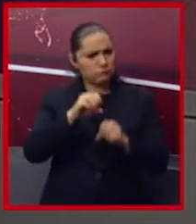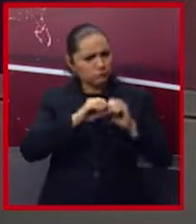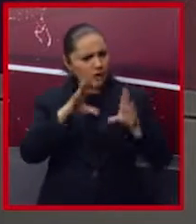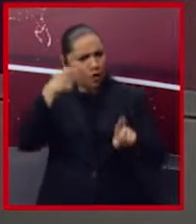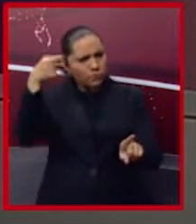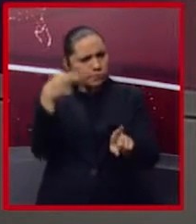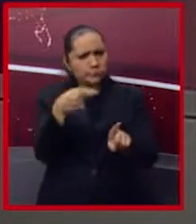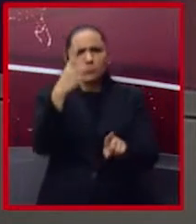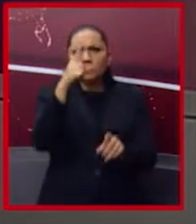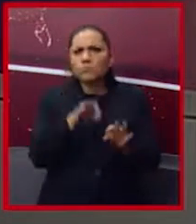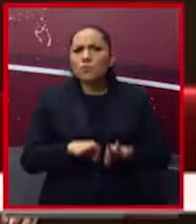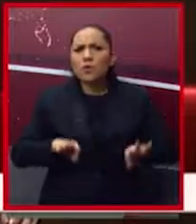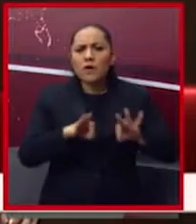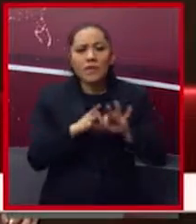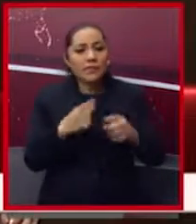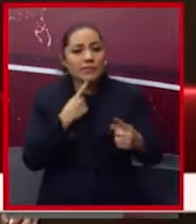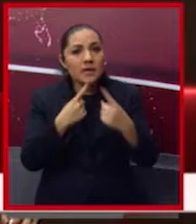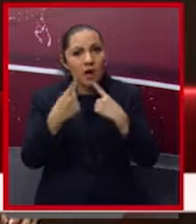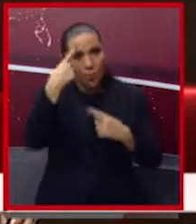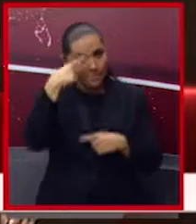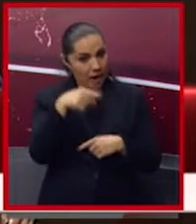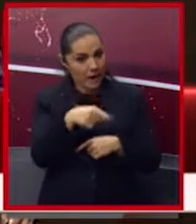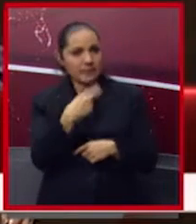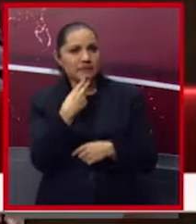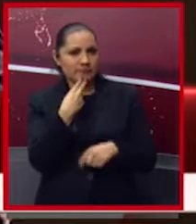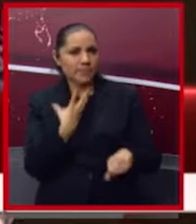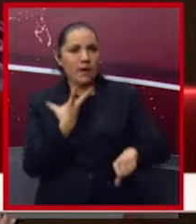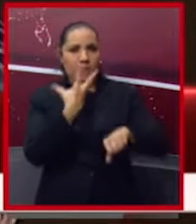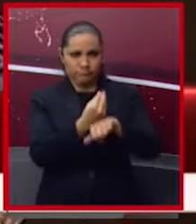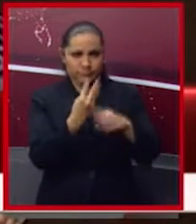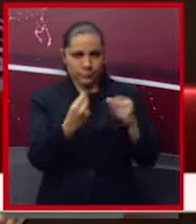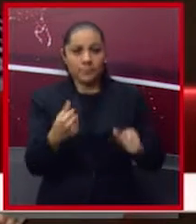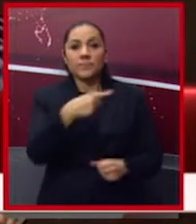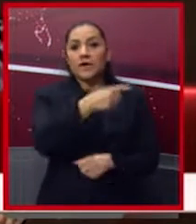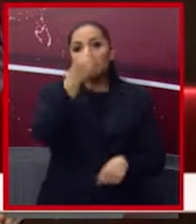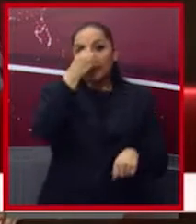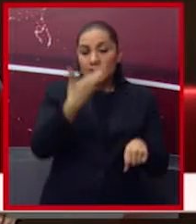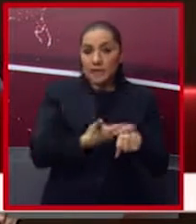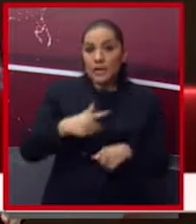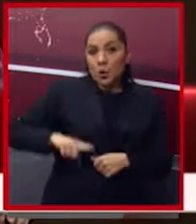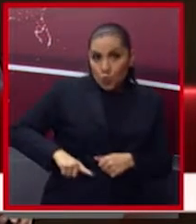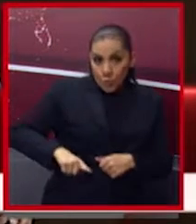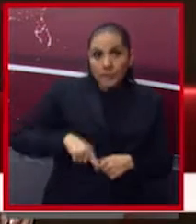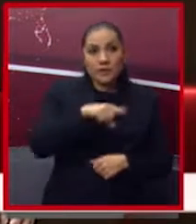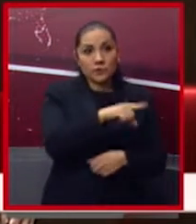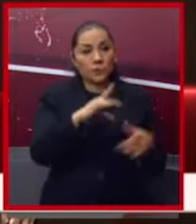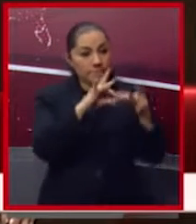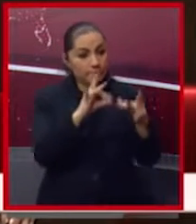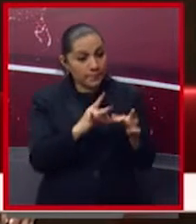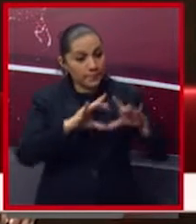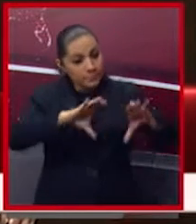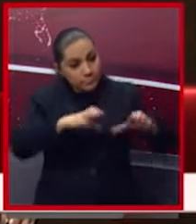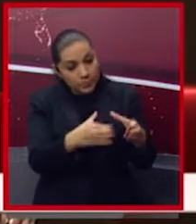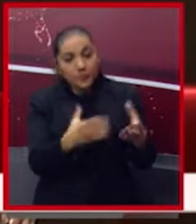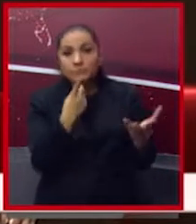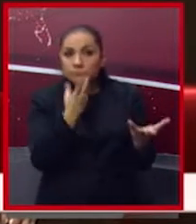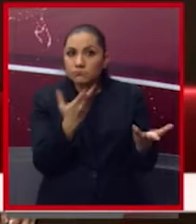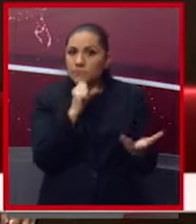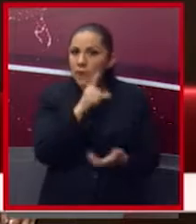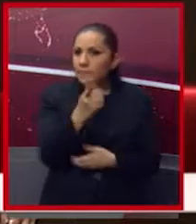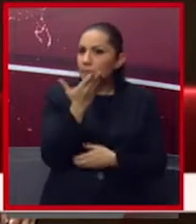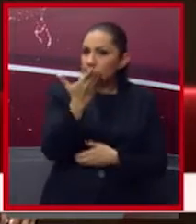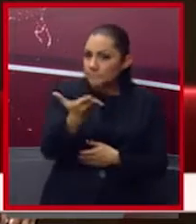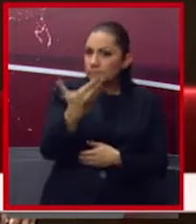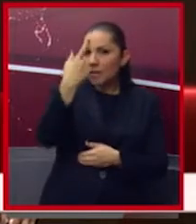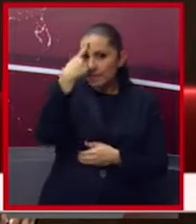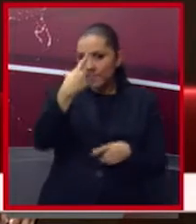de los problemas de la sociedad, por lo cual elogió la política de la Secretaría de Gobernación. El legislador llamó a sus homólogos a contribuir al impulso del